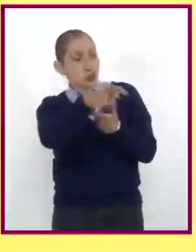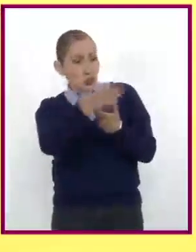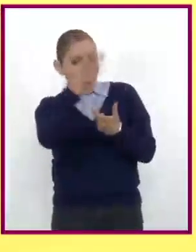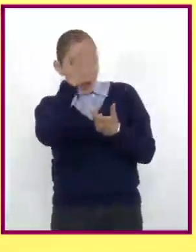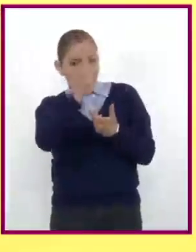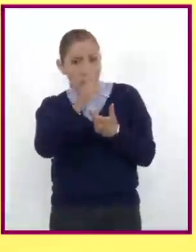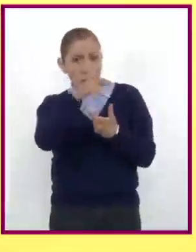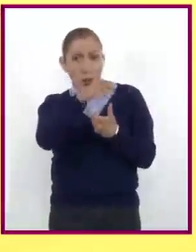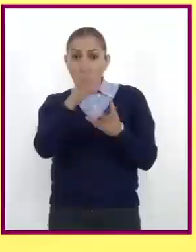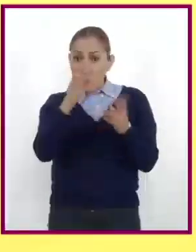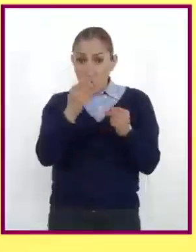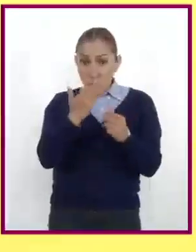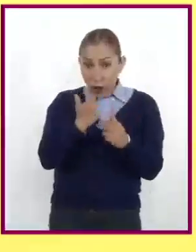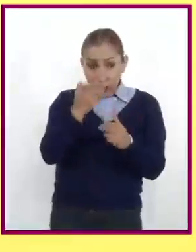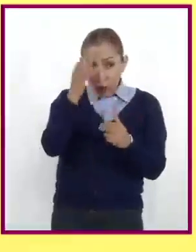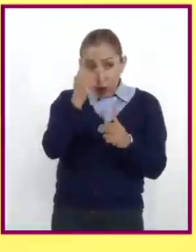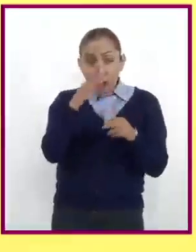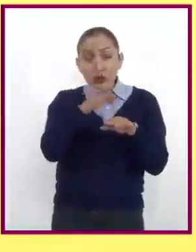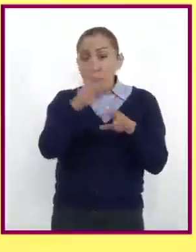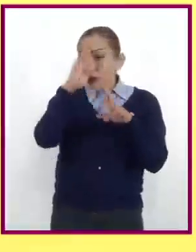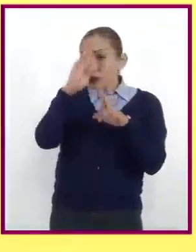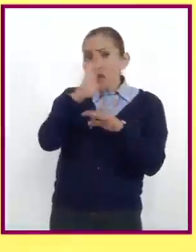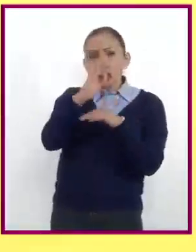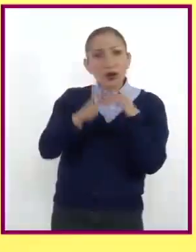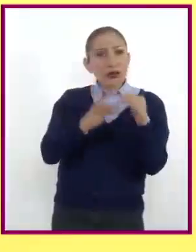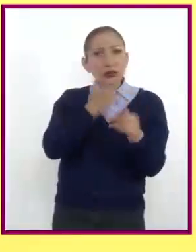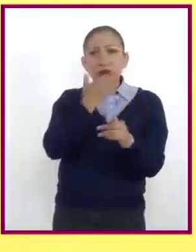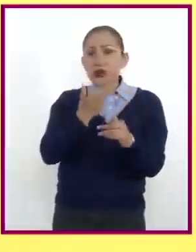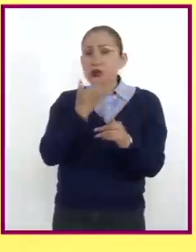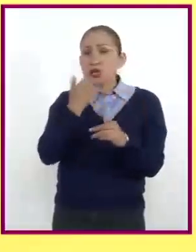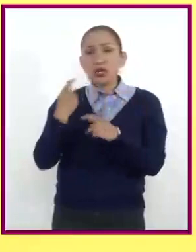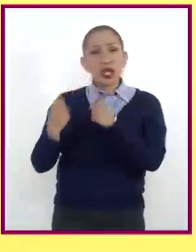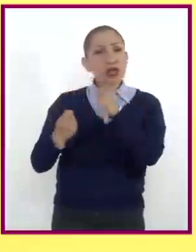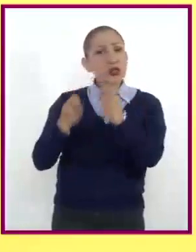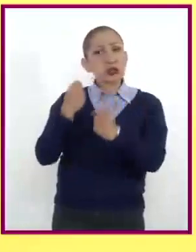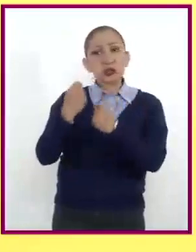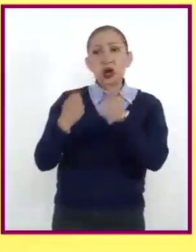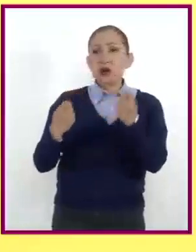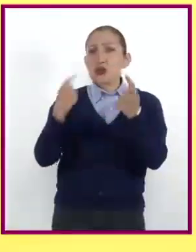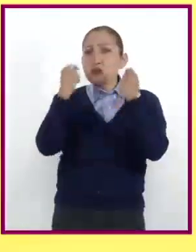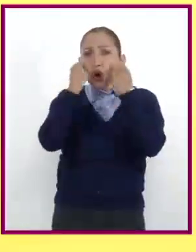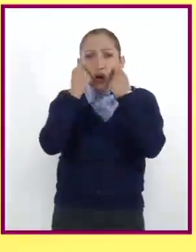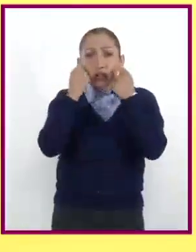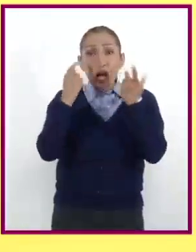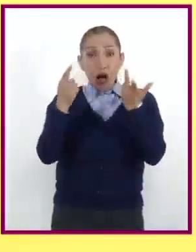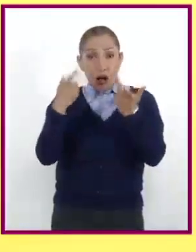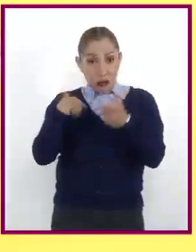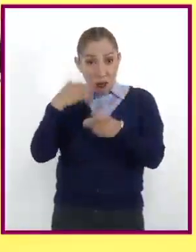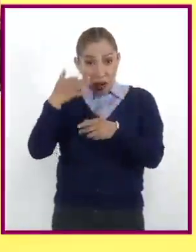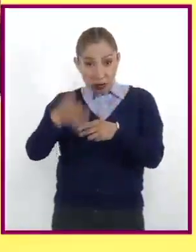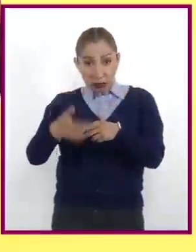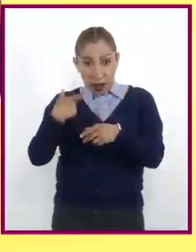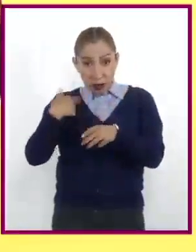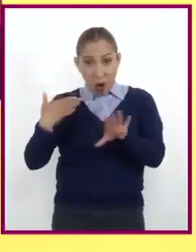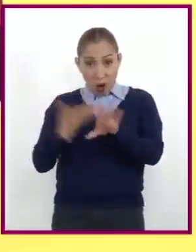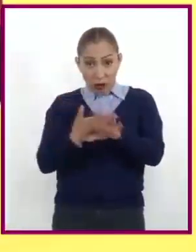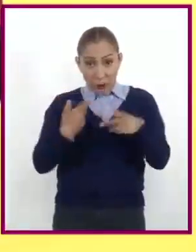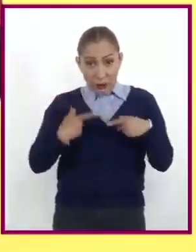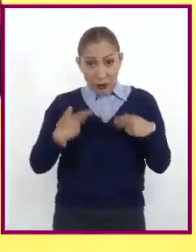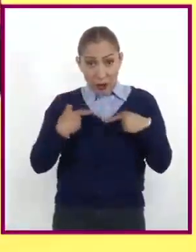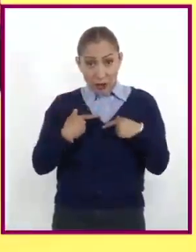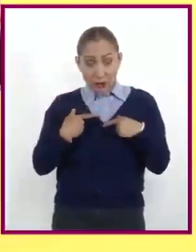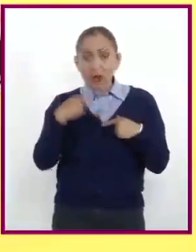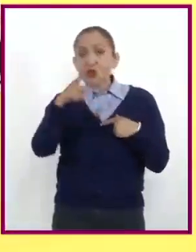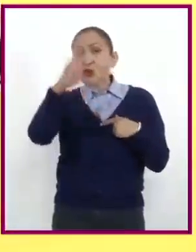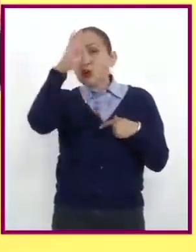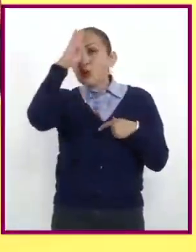están de acuerdo o no en respetar todas las costumbres y tradiciones, aunque atenten contra la dignidad de las personas. Escriban